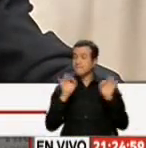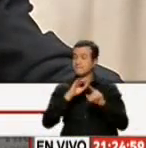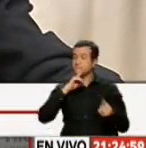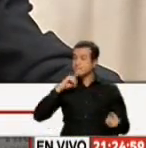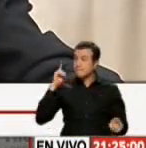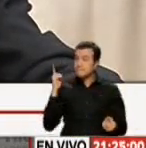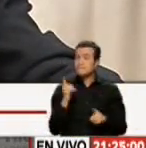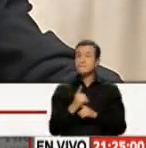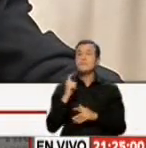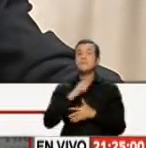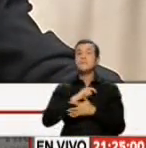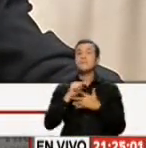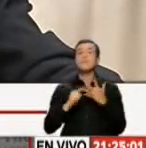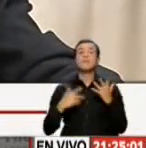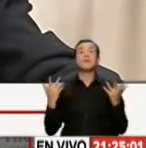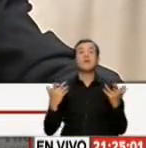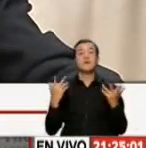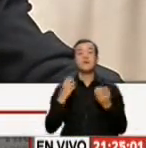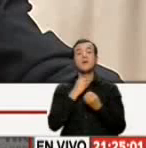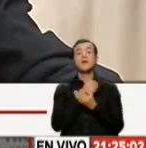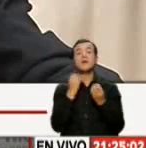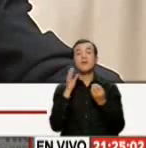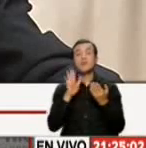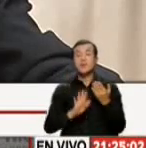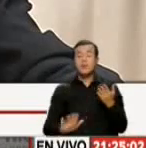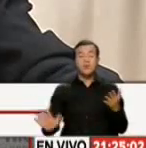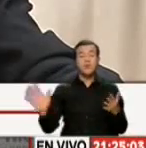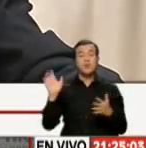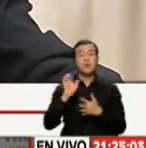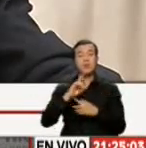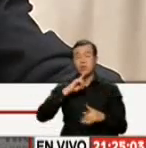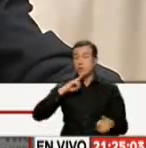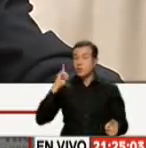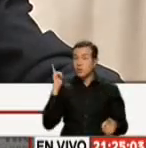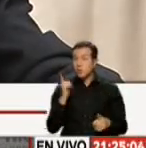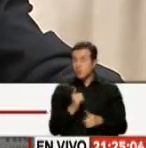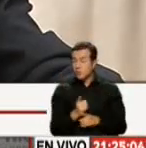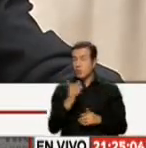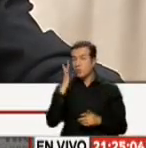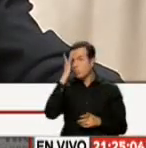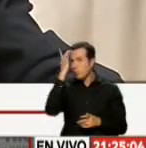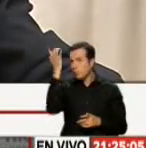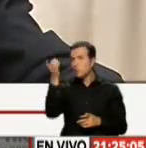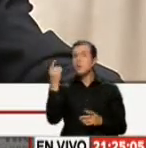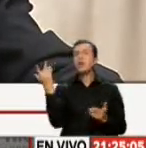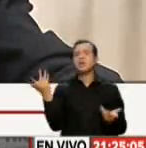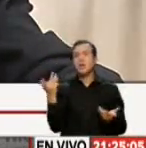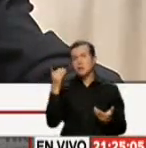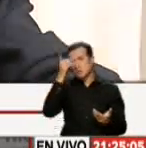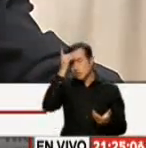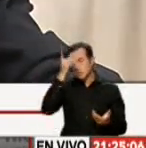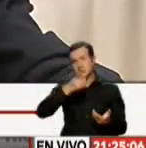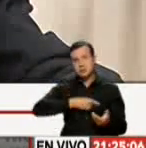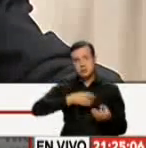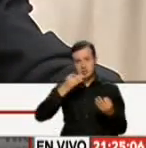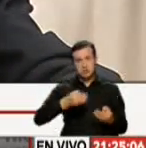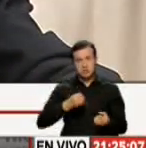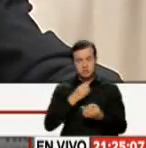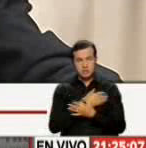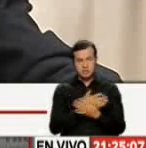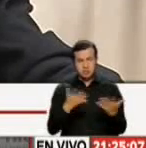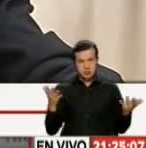queríamos dejar en conocimiento del pueblo ecuatoriano las razones por las cuales tomamos esta